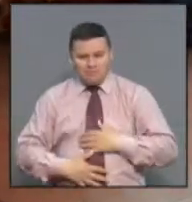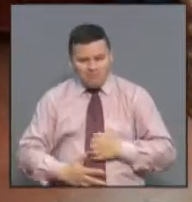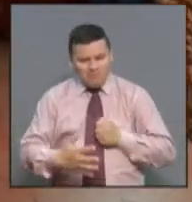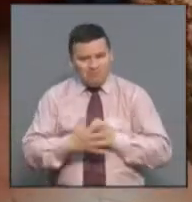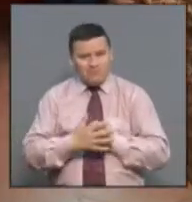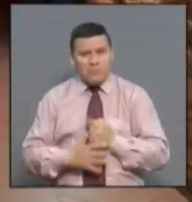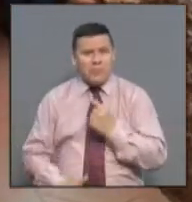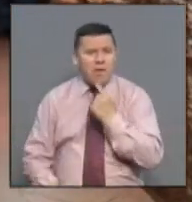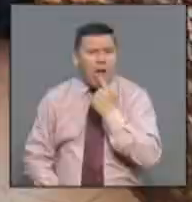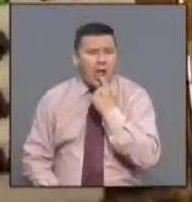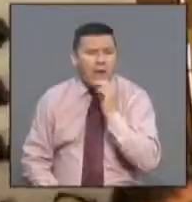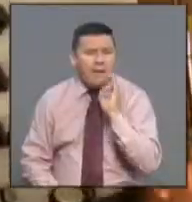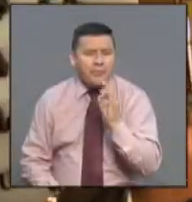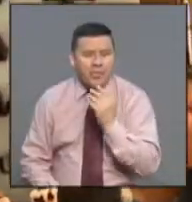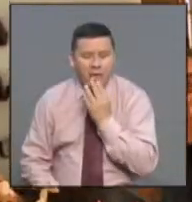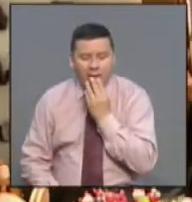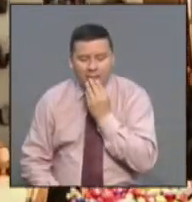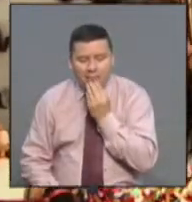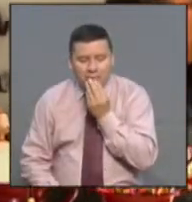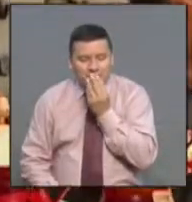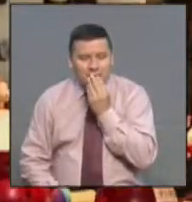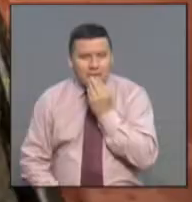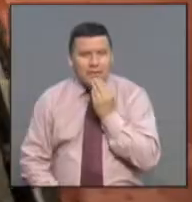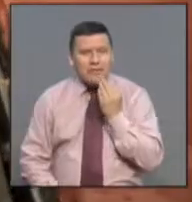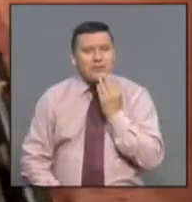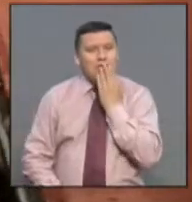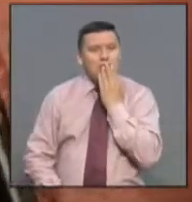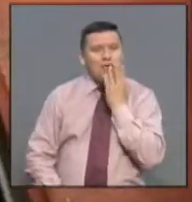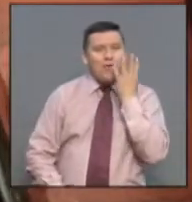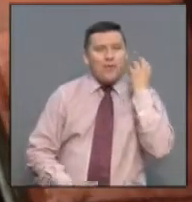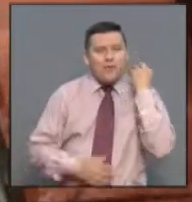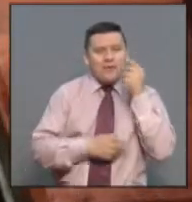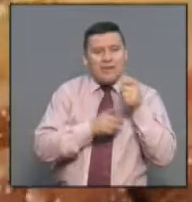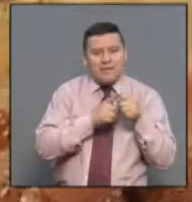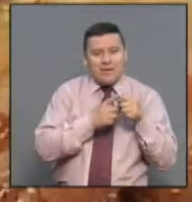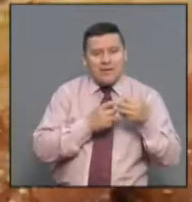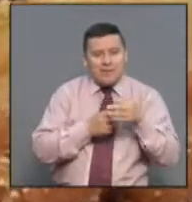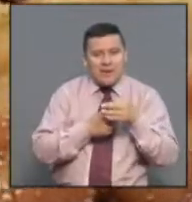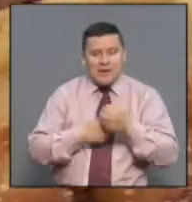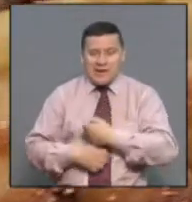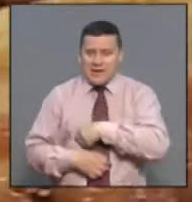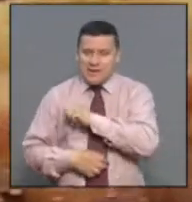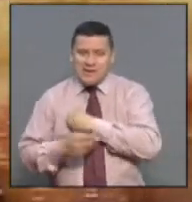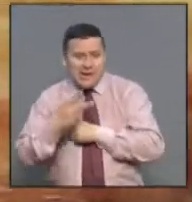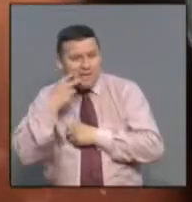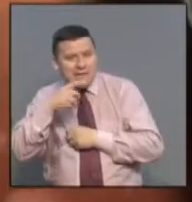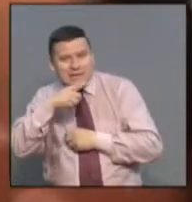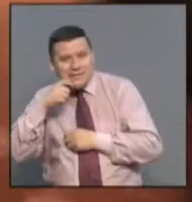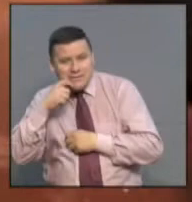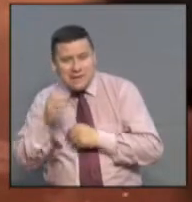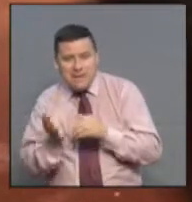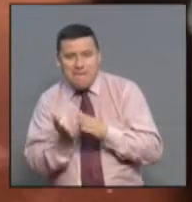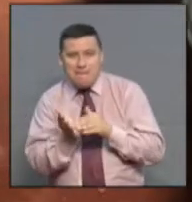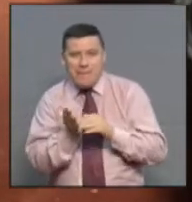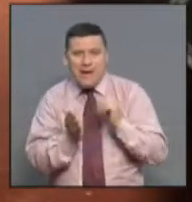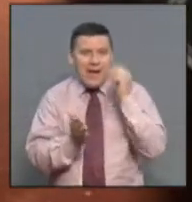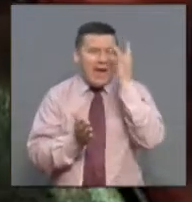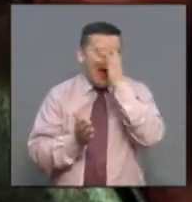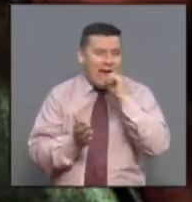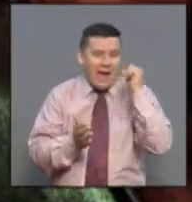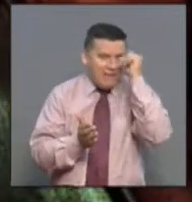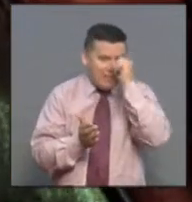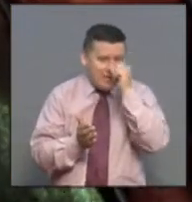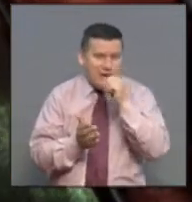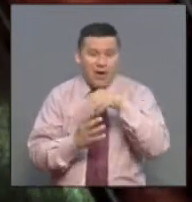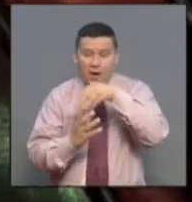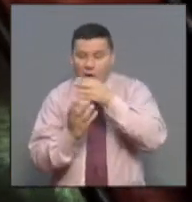una papila gustativa de platos de influencia indígena como el frijol y el maíz, la española con la carne seca, el plátano de África, el